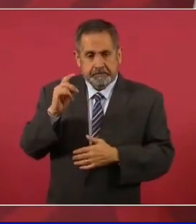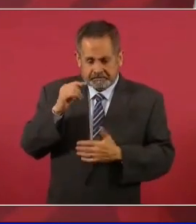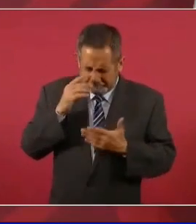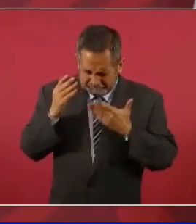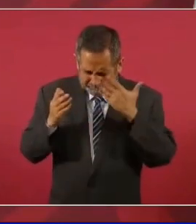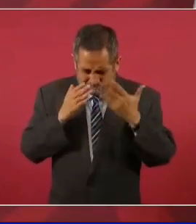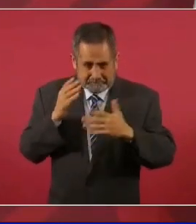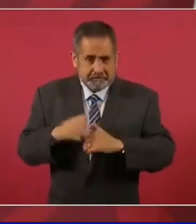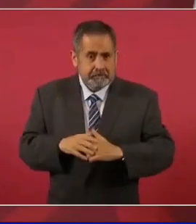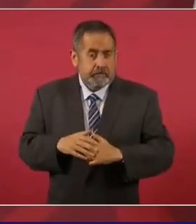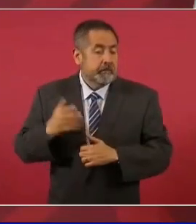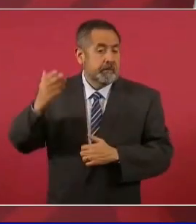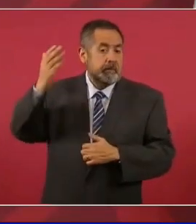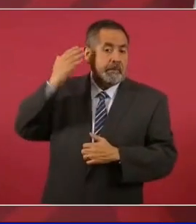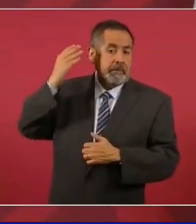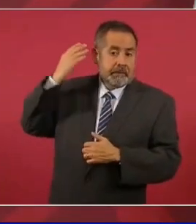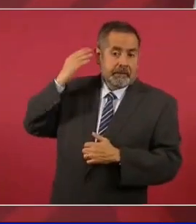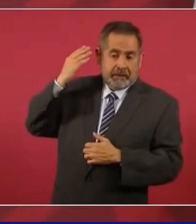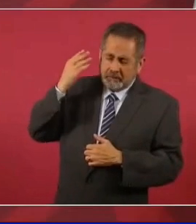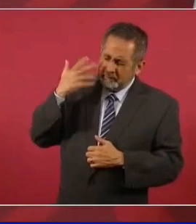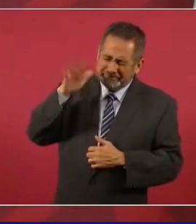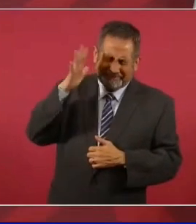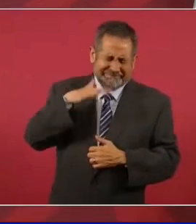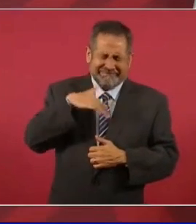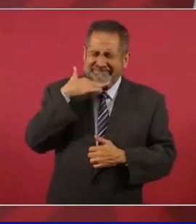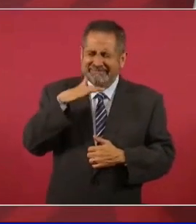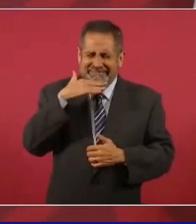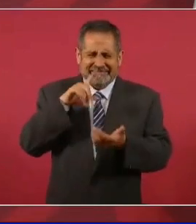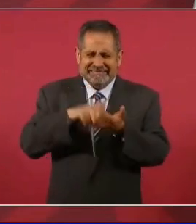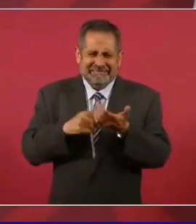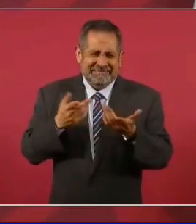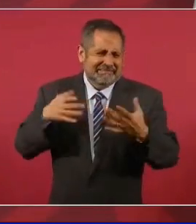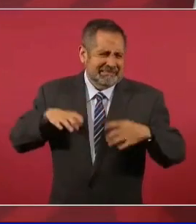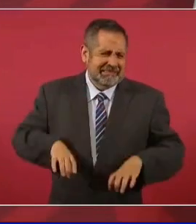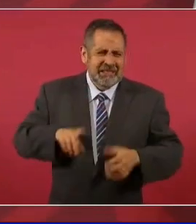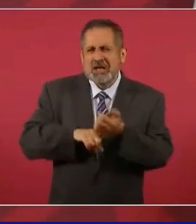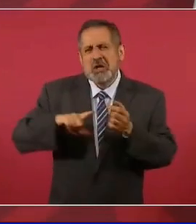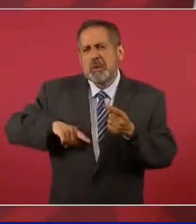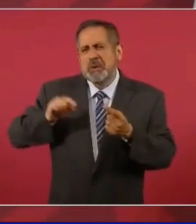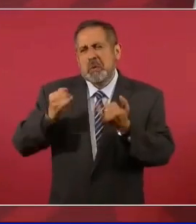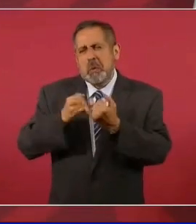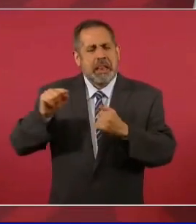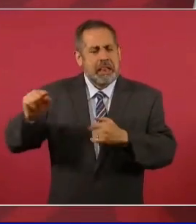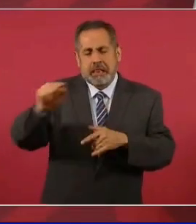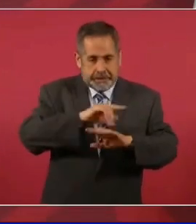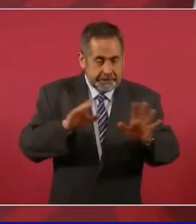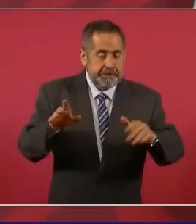pero queda así como el reino de la corrupción como todo el gobierno también